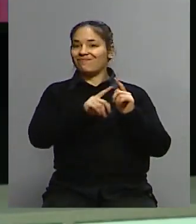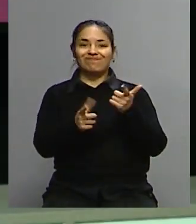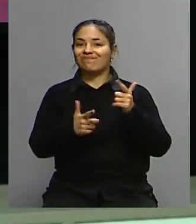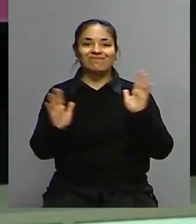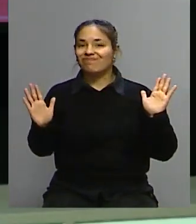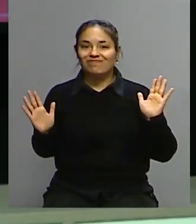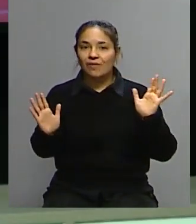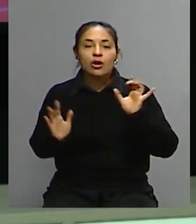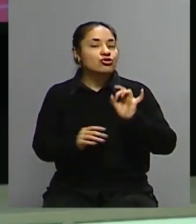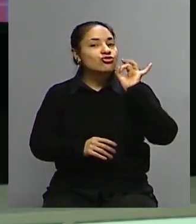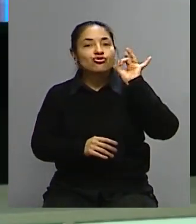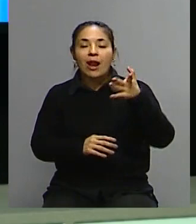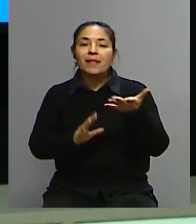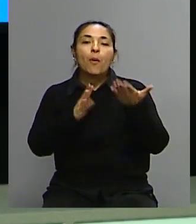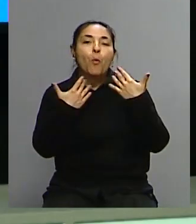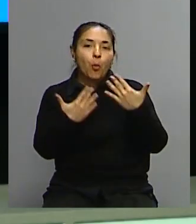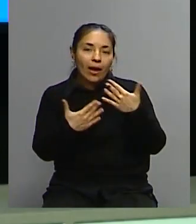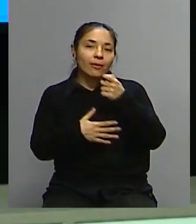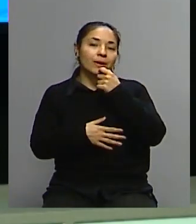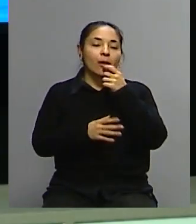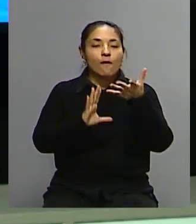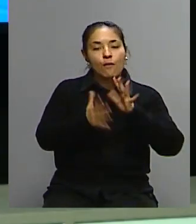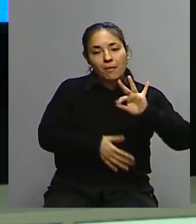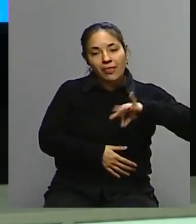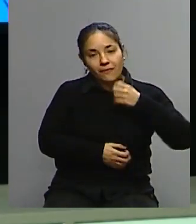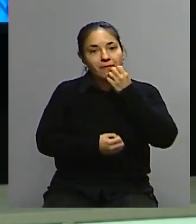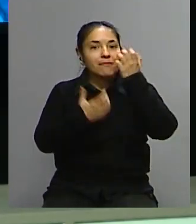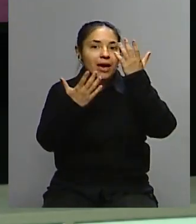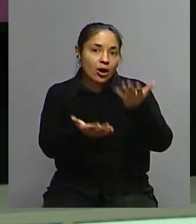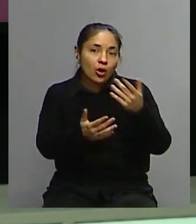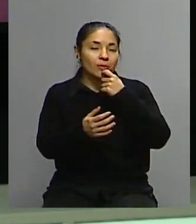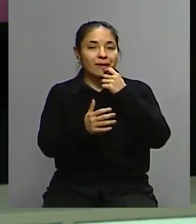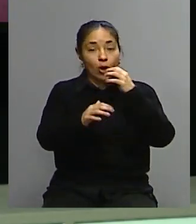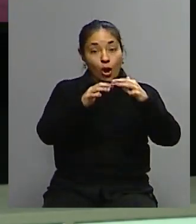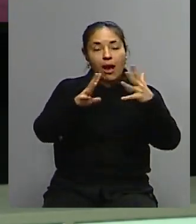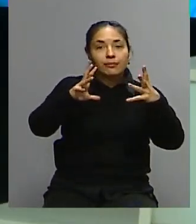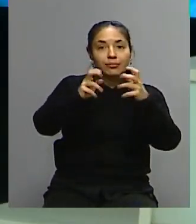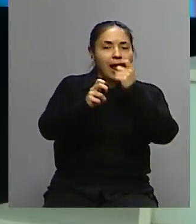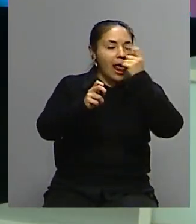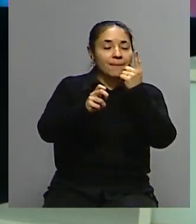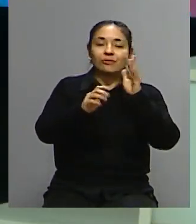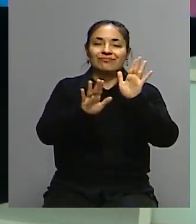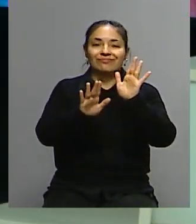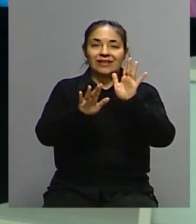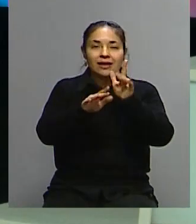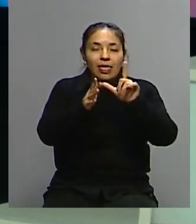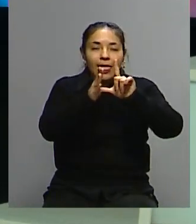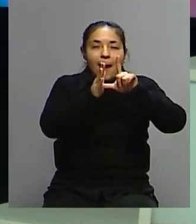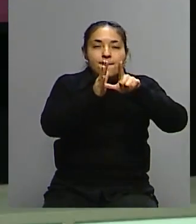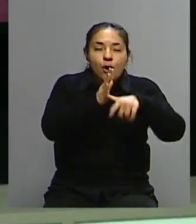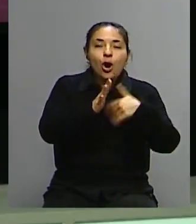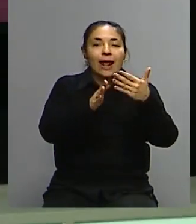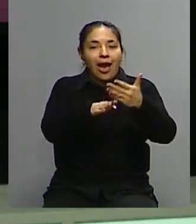mejorar la calidad de vida, tratar de demorar su progresividad y demás. Son medidas paliativas, pero es inevitable. Pero una vez que digamos, aparece,